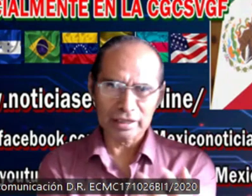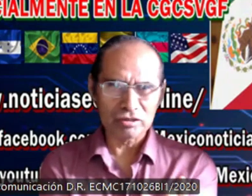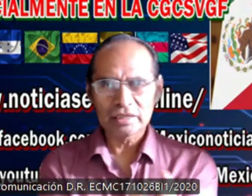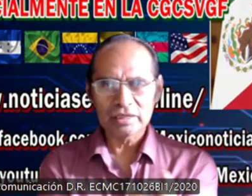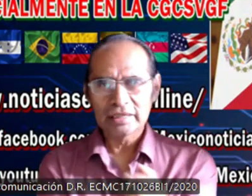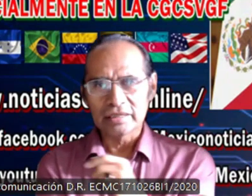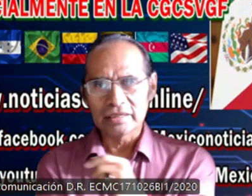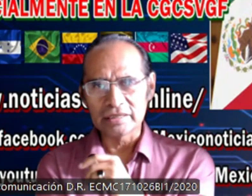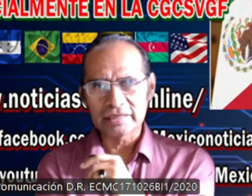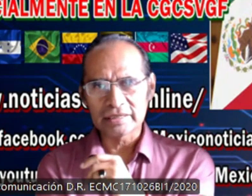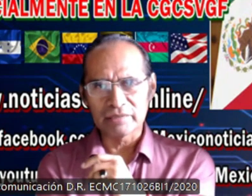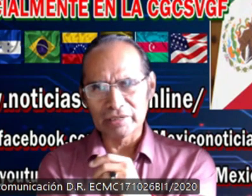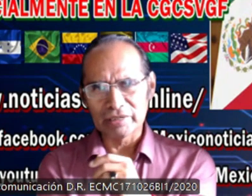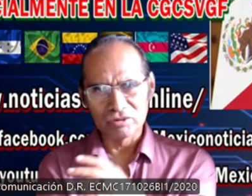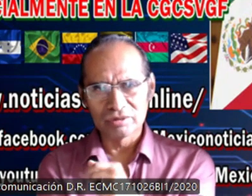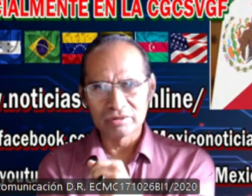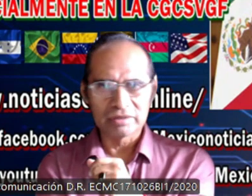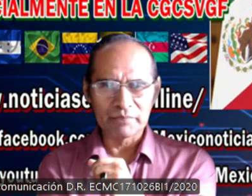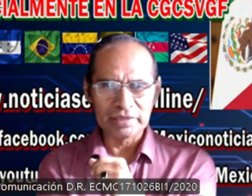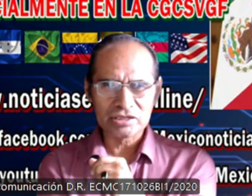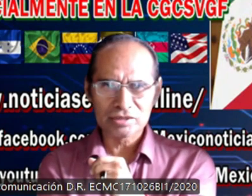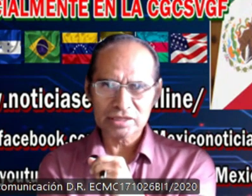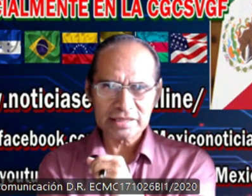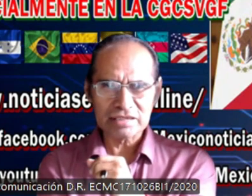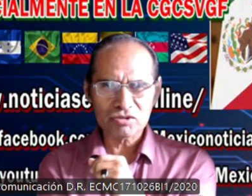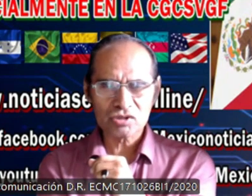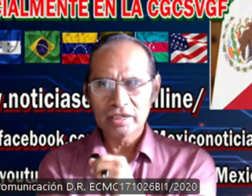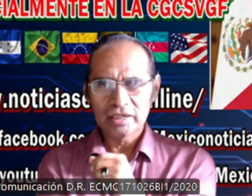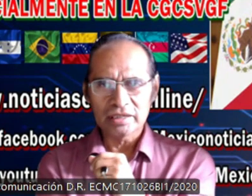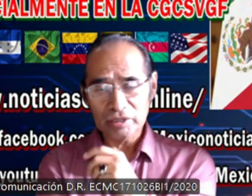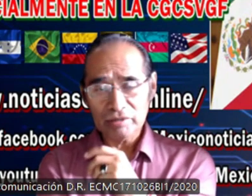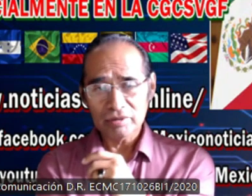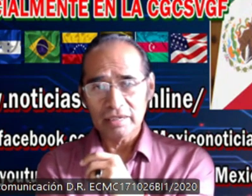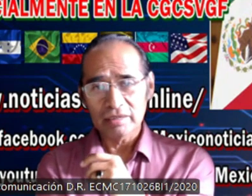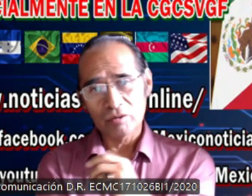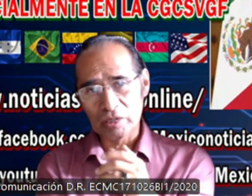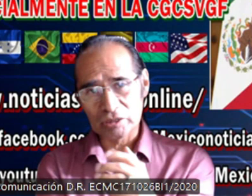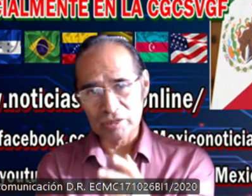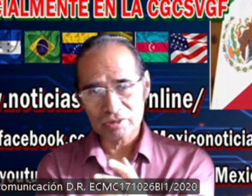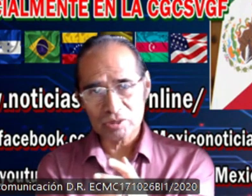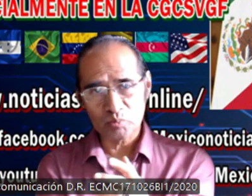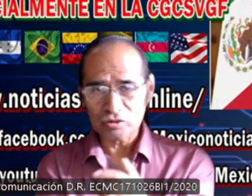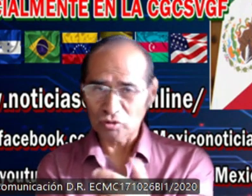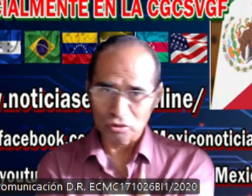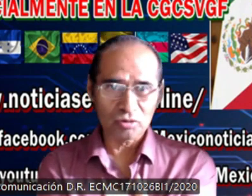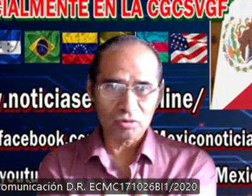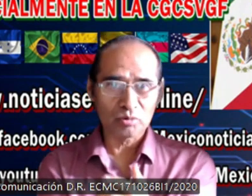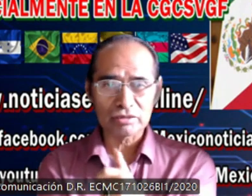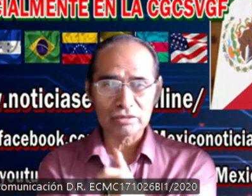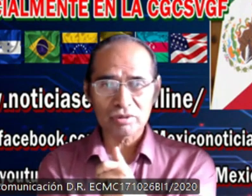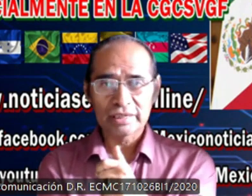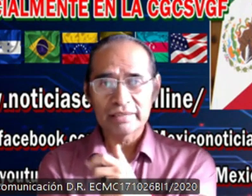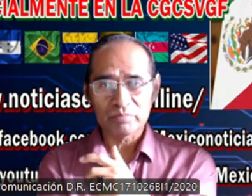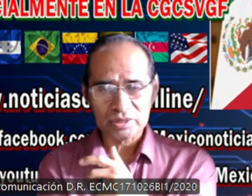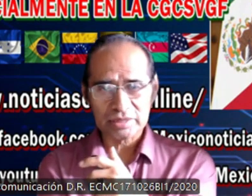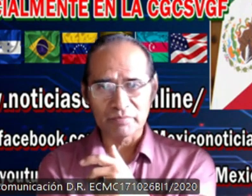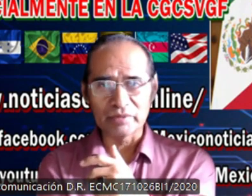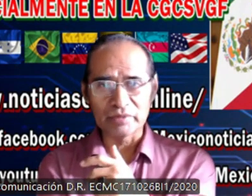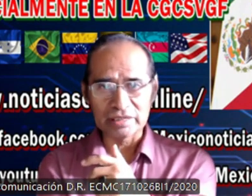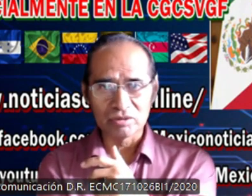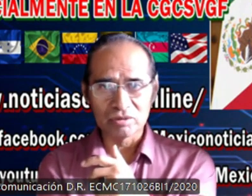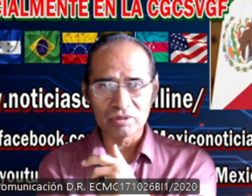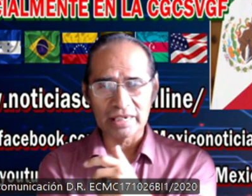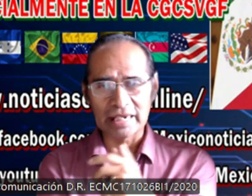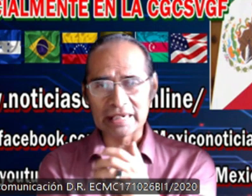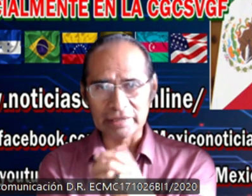un gobernador y que me mandó a prisión 6 años. Y bueno, 4 años después, otro gobernador pues